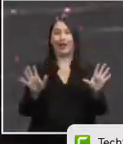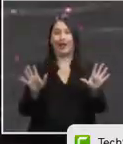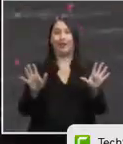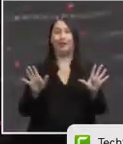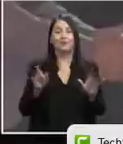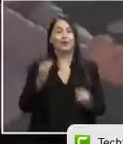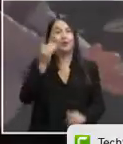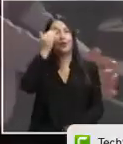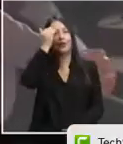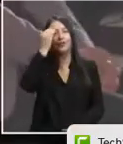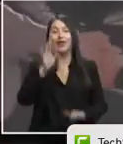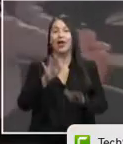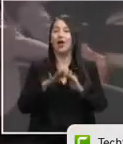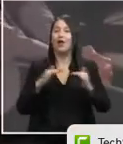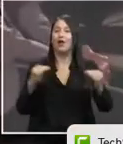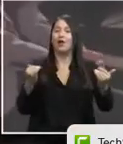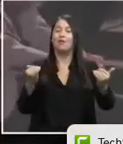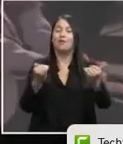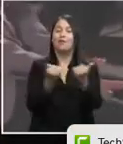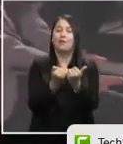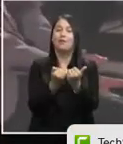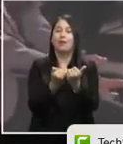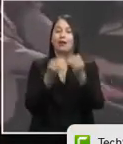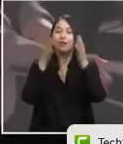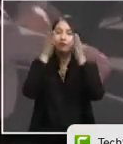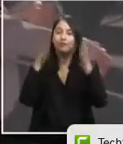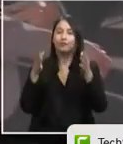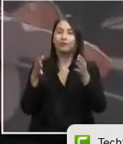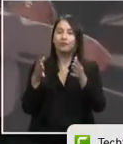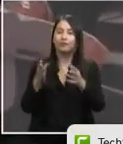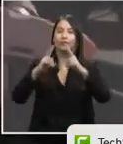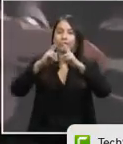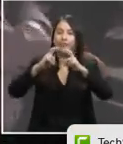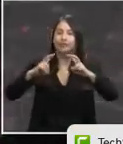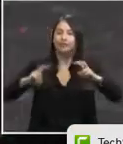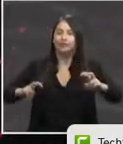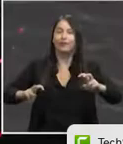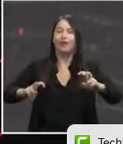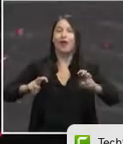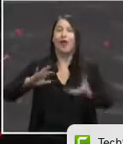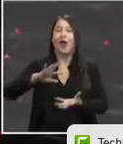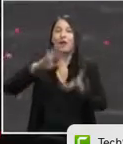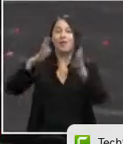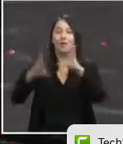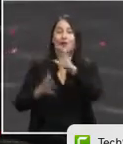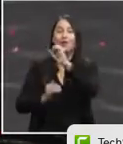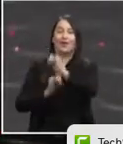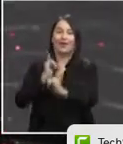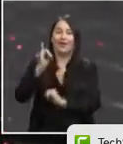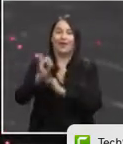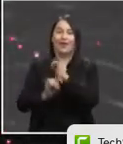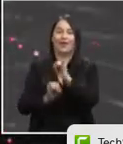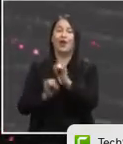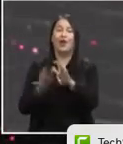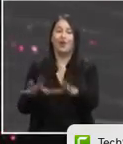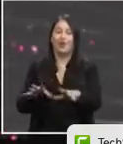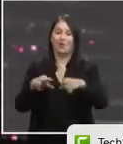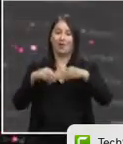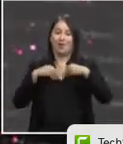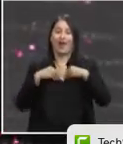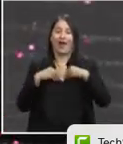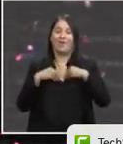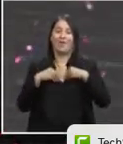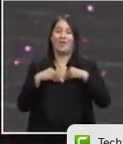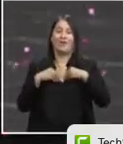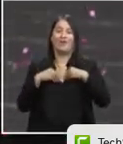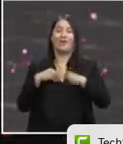Un día completo dedicado a la exploración del mundo digital como herramienta de empoderamiento femenino. Lo decía